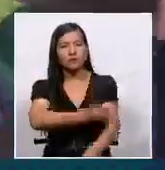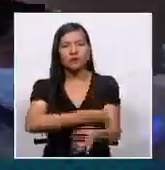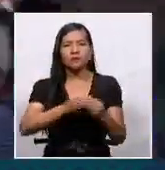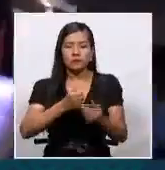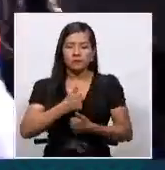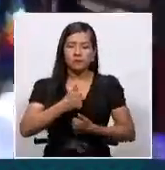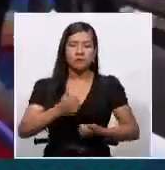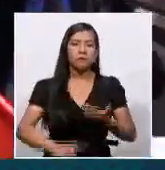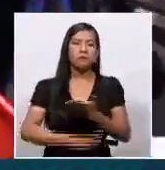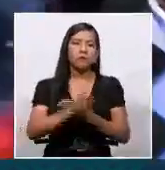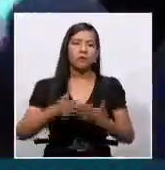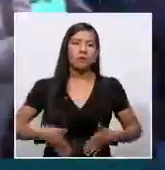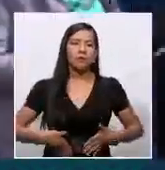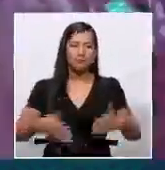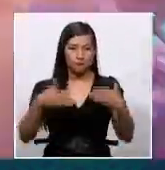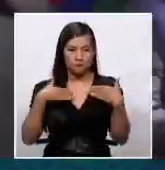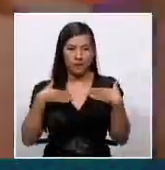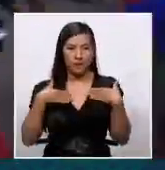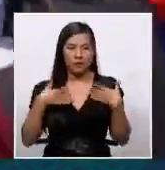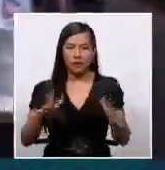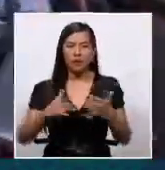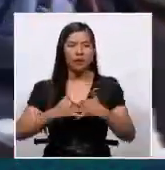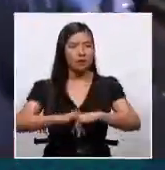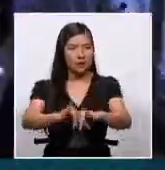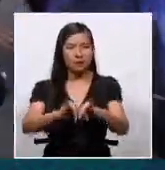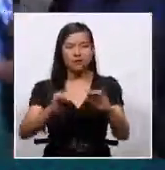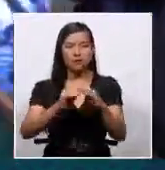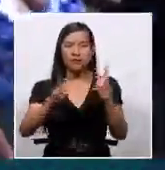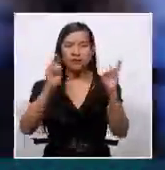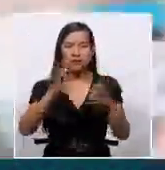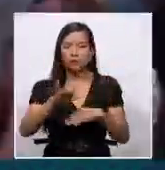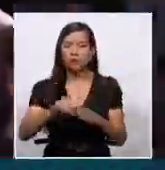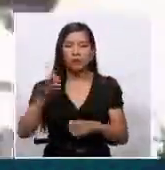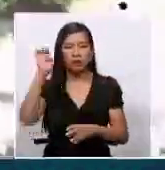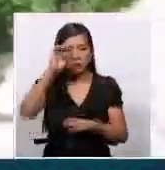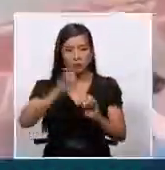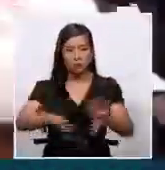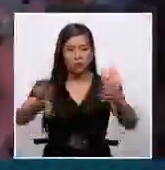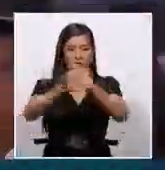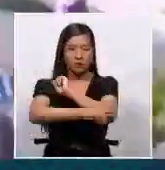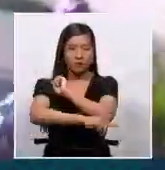la profundización hasta su consolidación del Estado plurinacional.